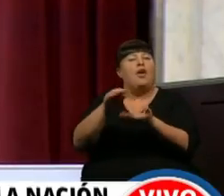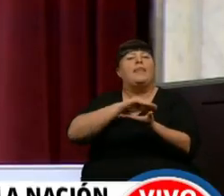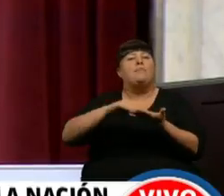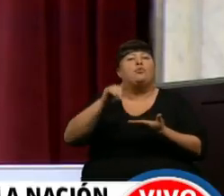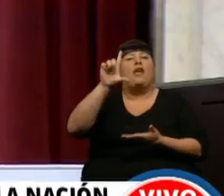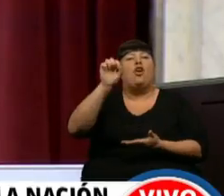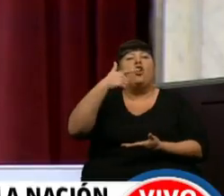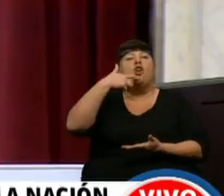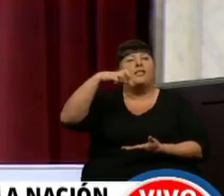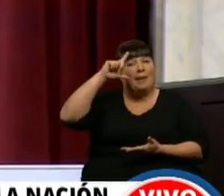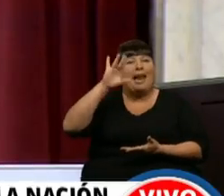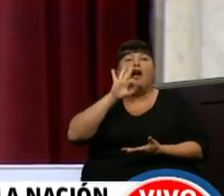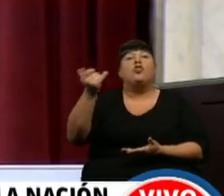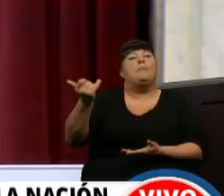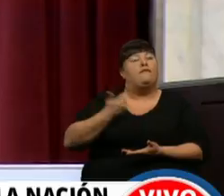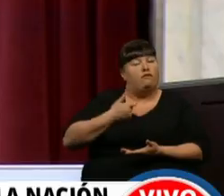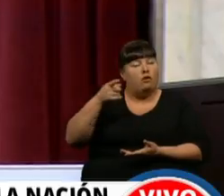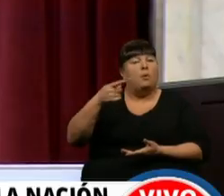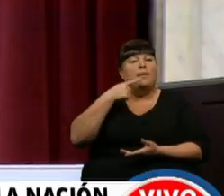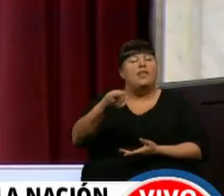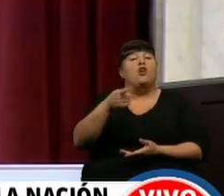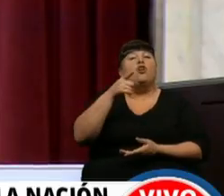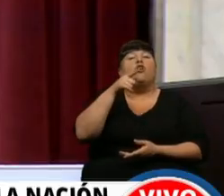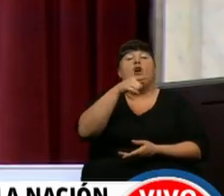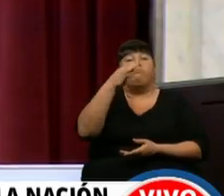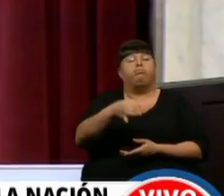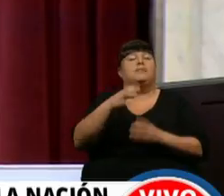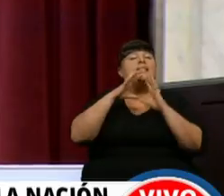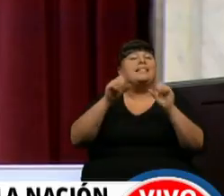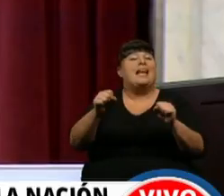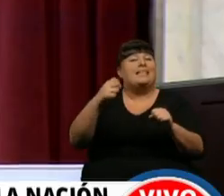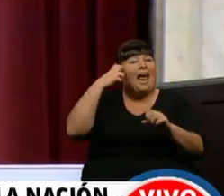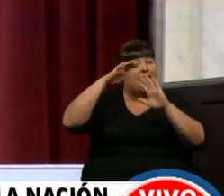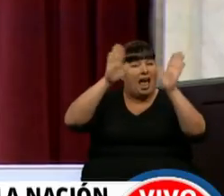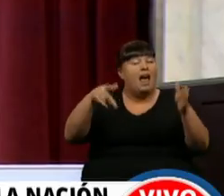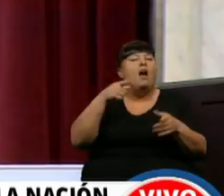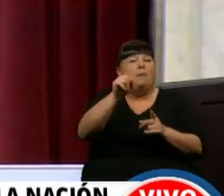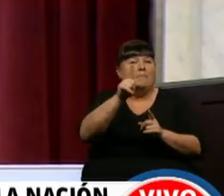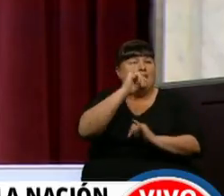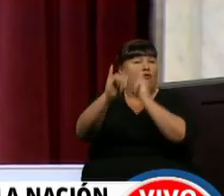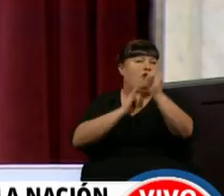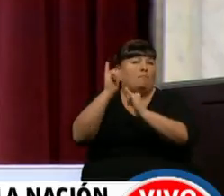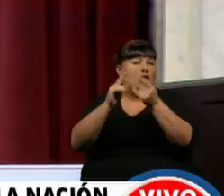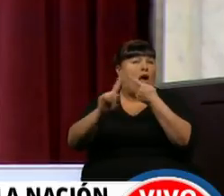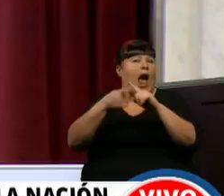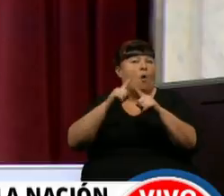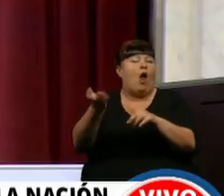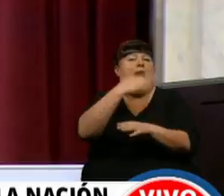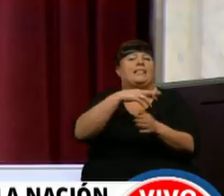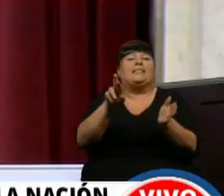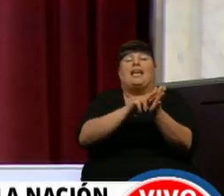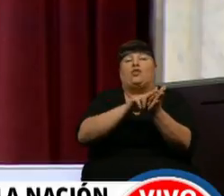lospennato me informó diputado wolf que lo que realizó la secretaria parlamentaria es lo que usted informó como acordado de la